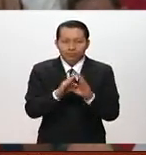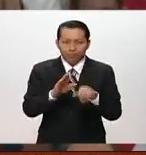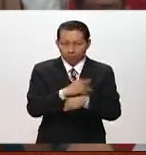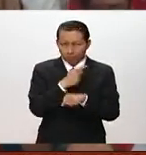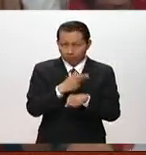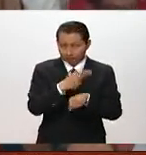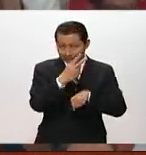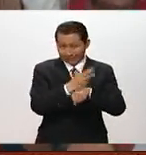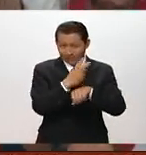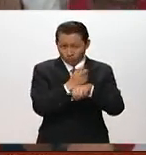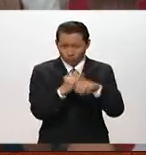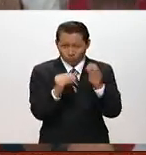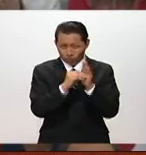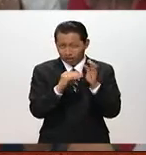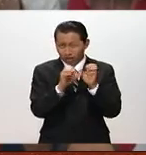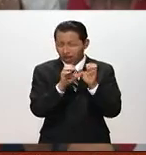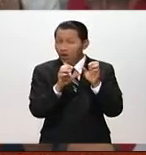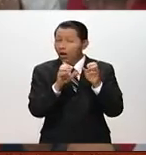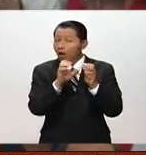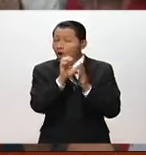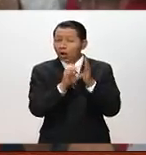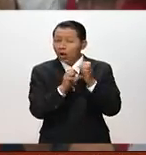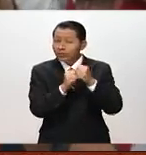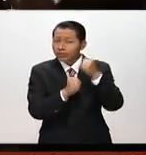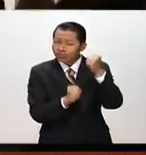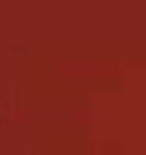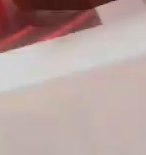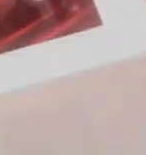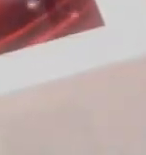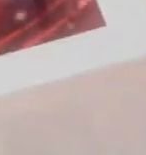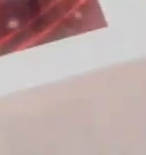enmienda puede que haya una solución, no lo sé.